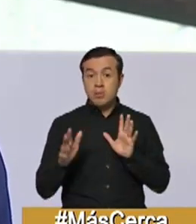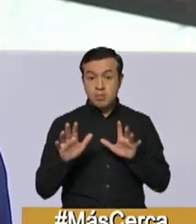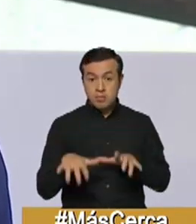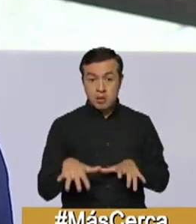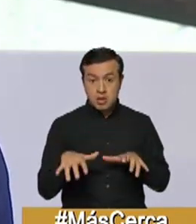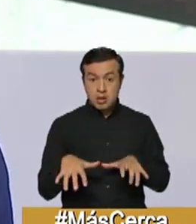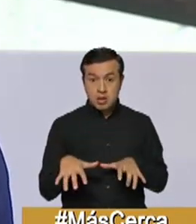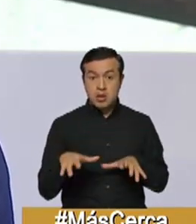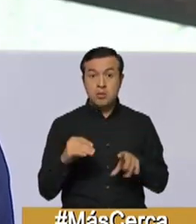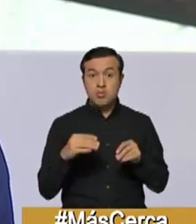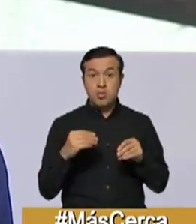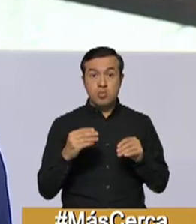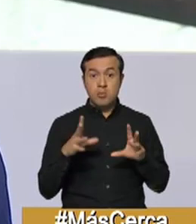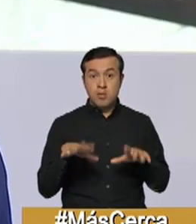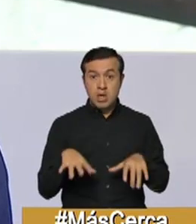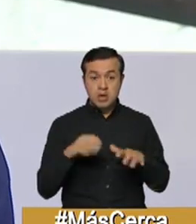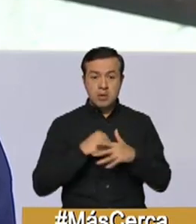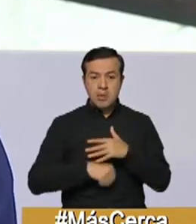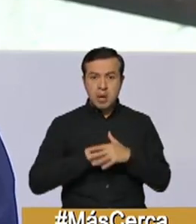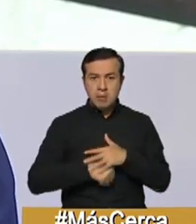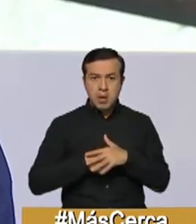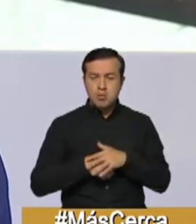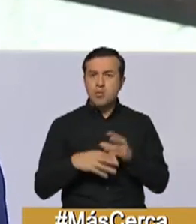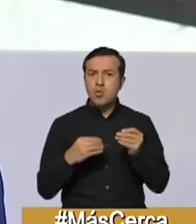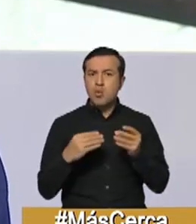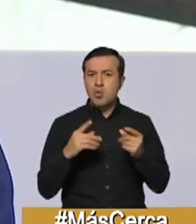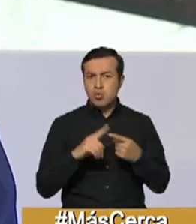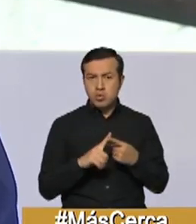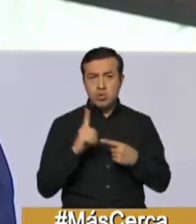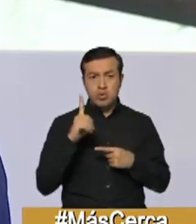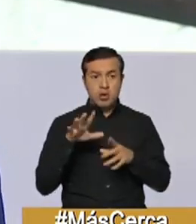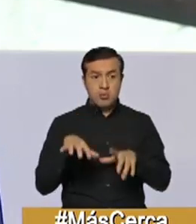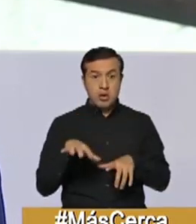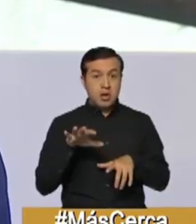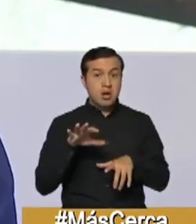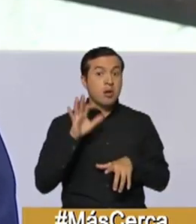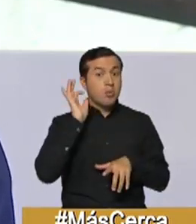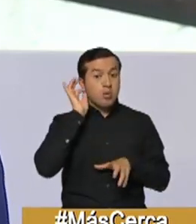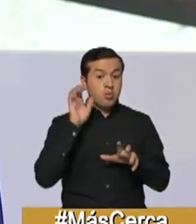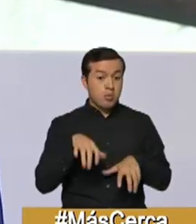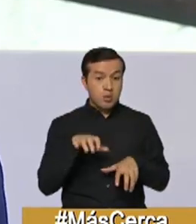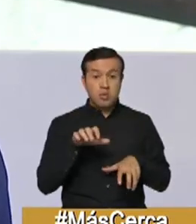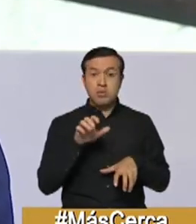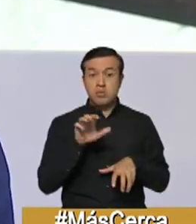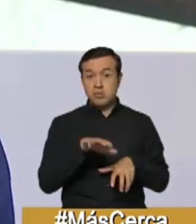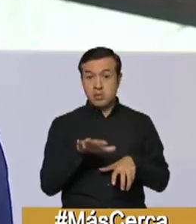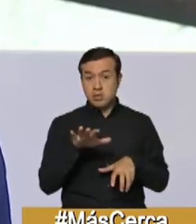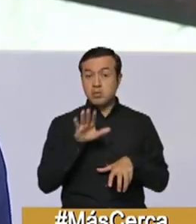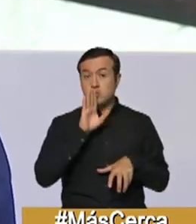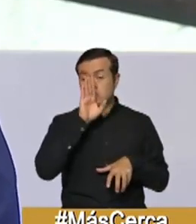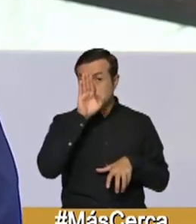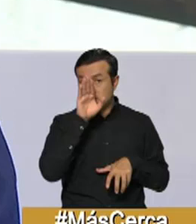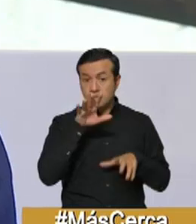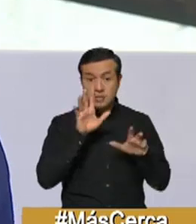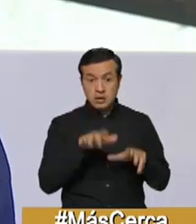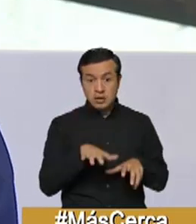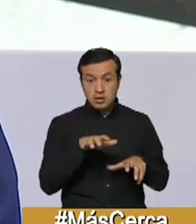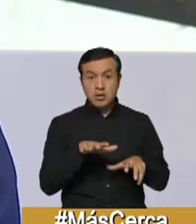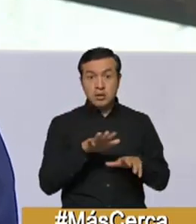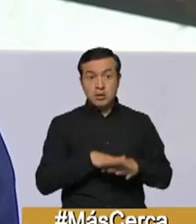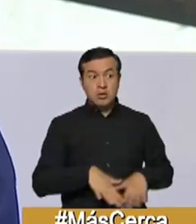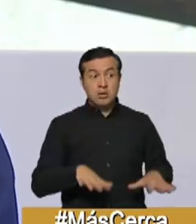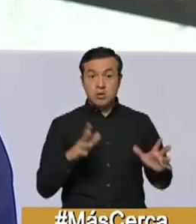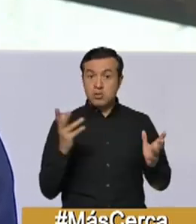muy pronto ya preñadas y que por cada perrita aproximadamente, como son generalmente unas perritas que vienen de